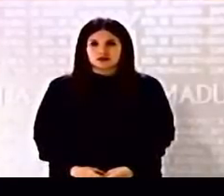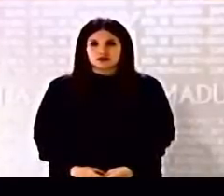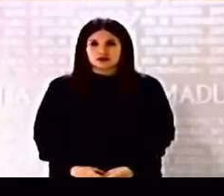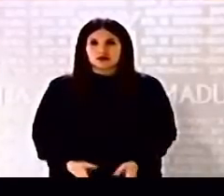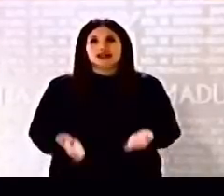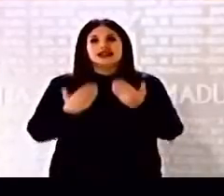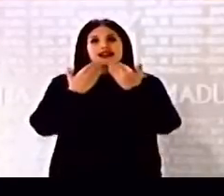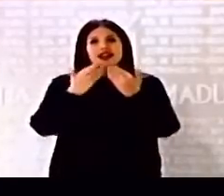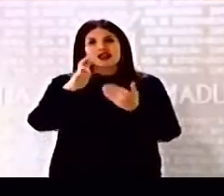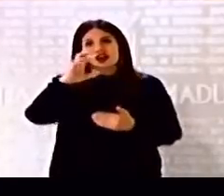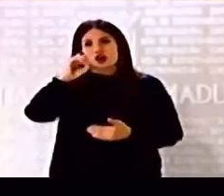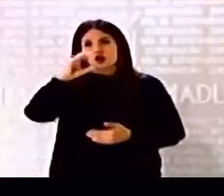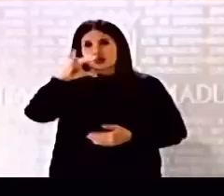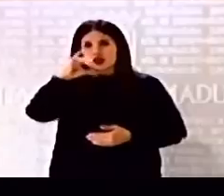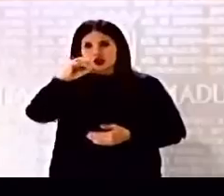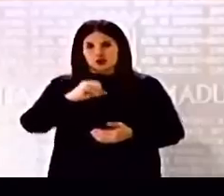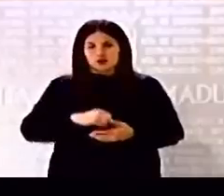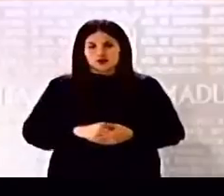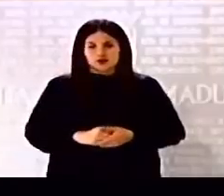Gracias, Rocío.